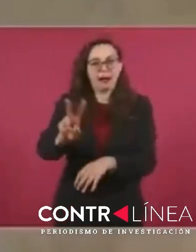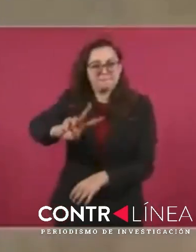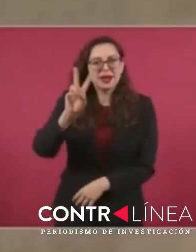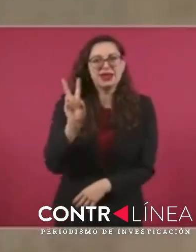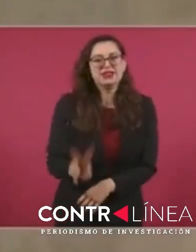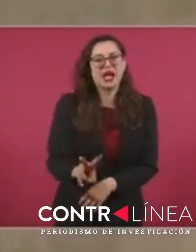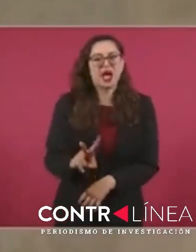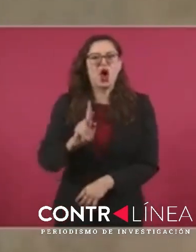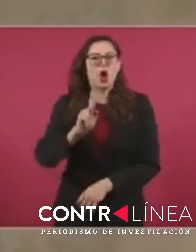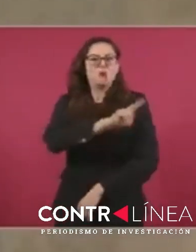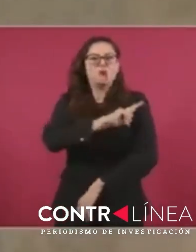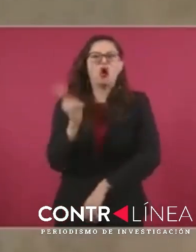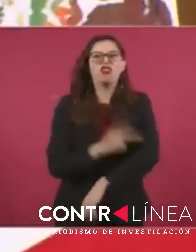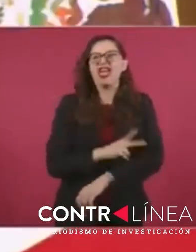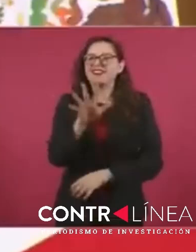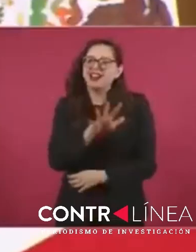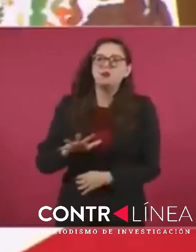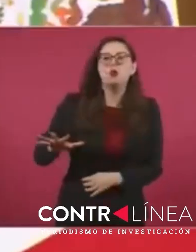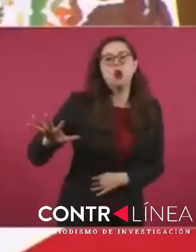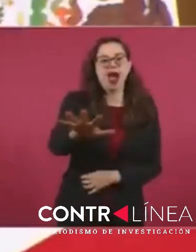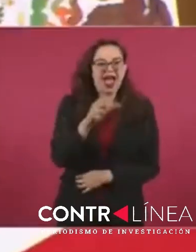poder del pueblo.